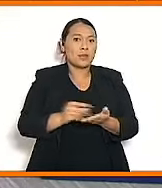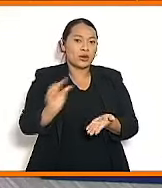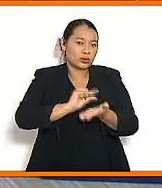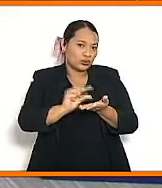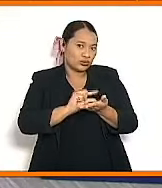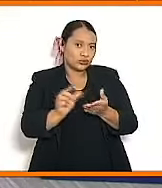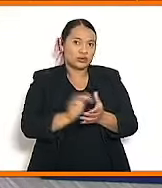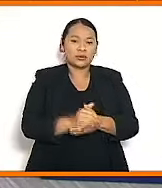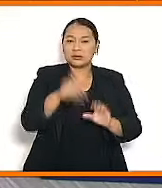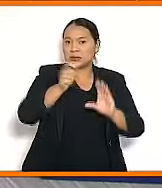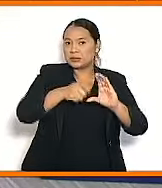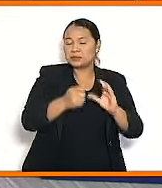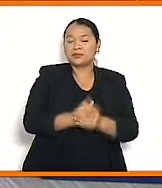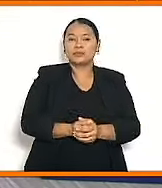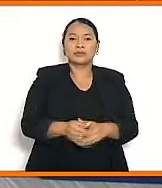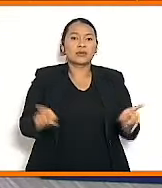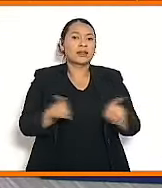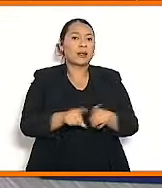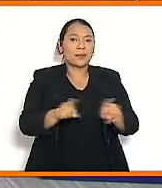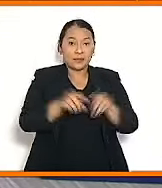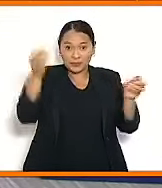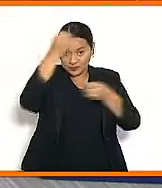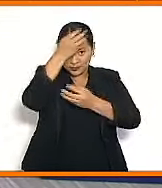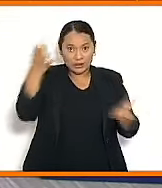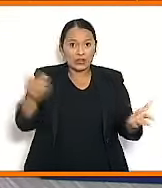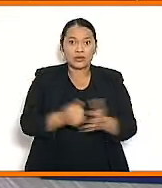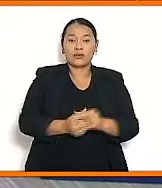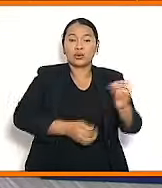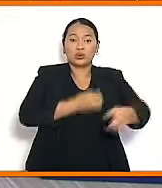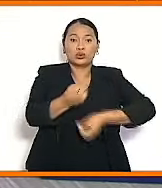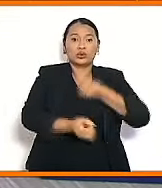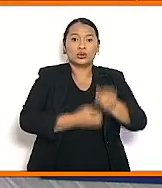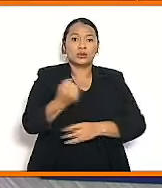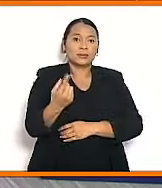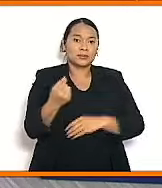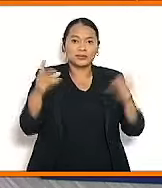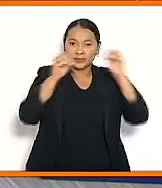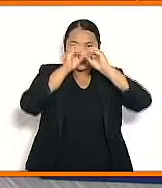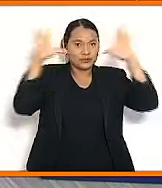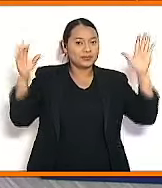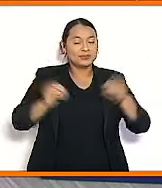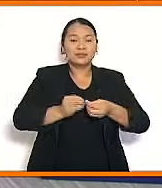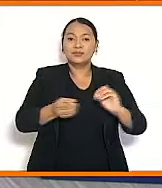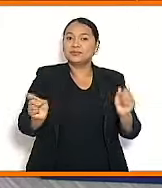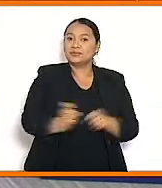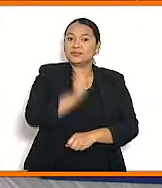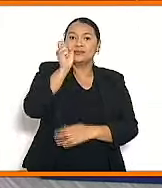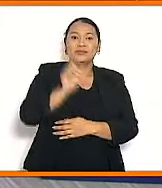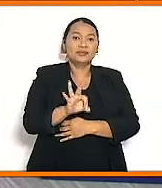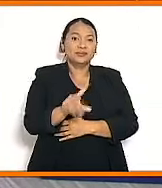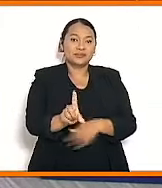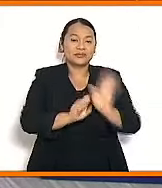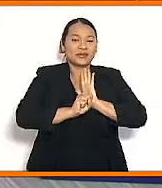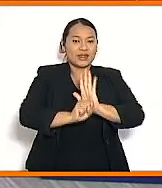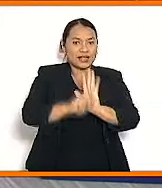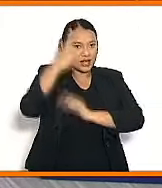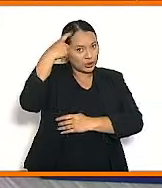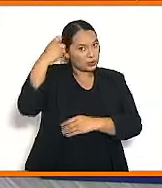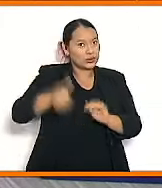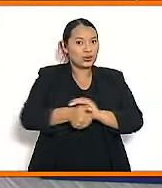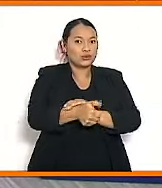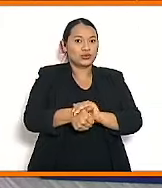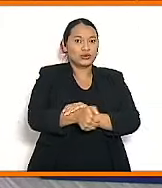electrónica. Aparte, quiero comentarte que en nuestro sorteo de las 11 de la mañana, el número ganador fue el 91, con su símbolo de